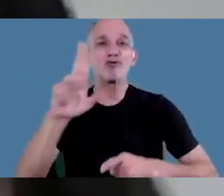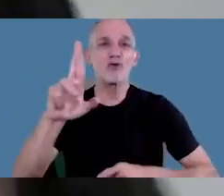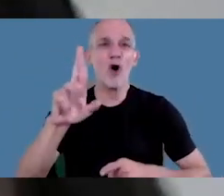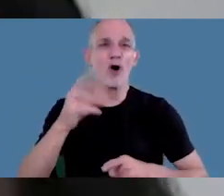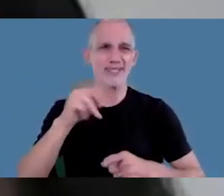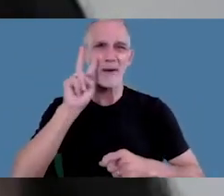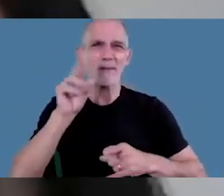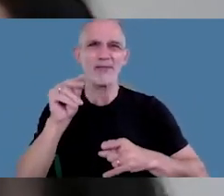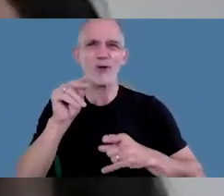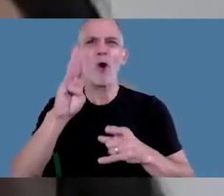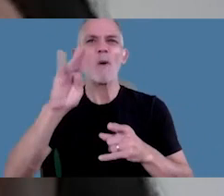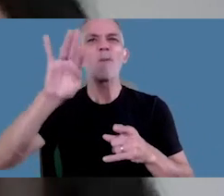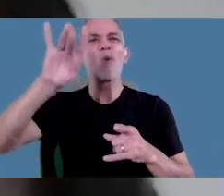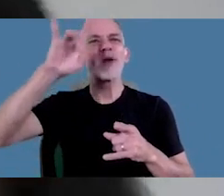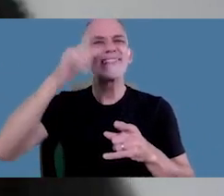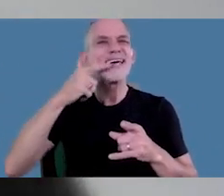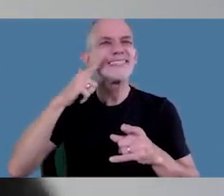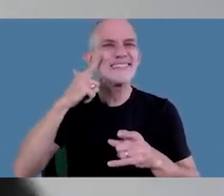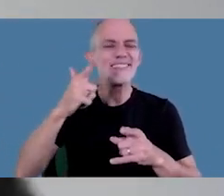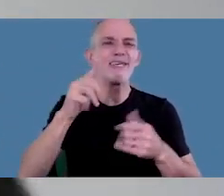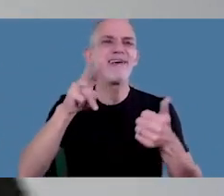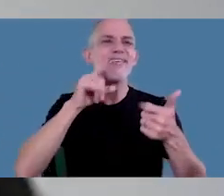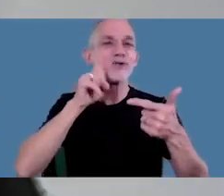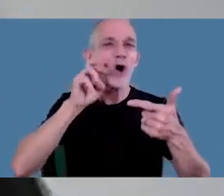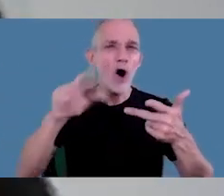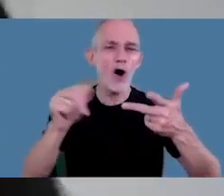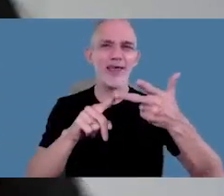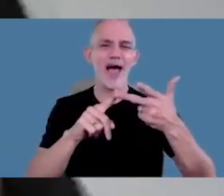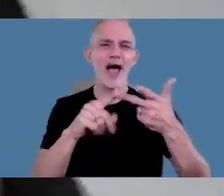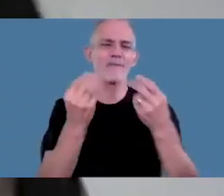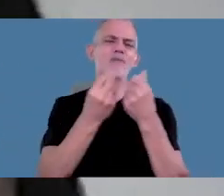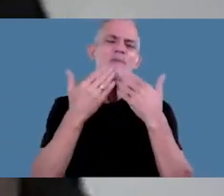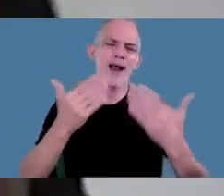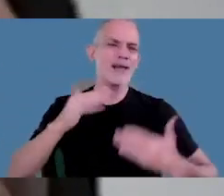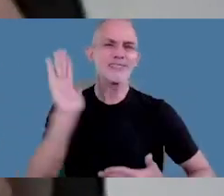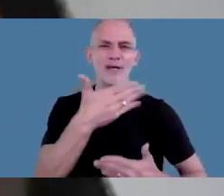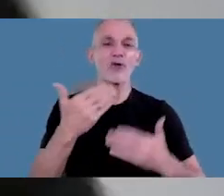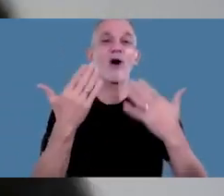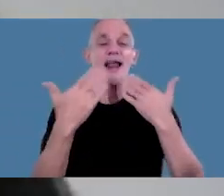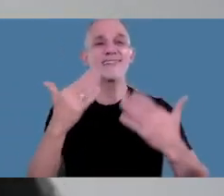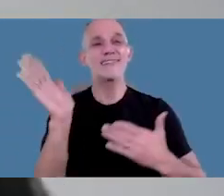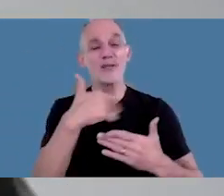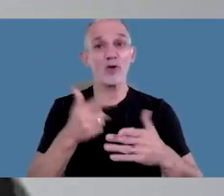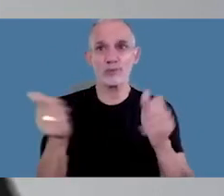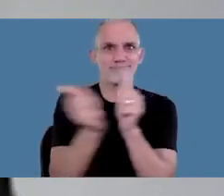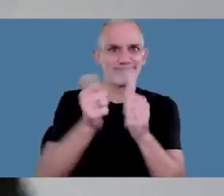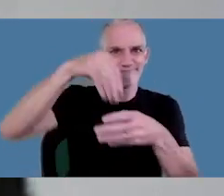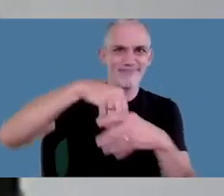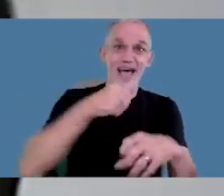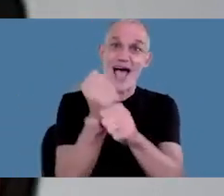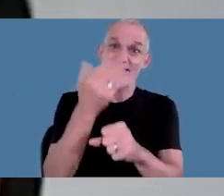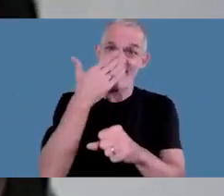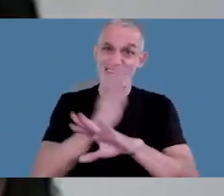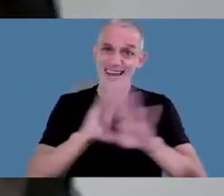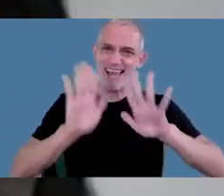por ahí, Néstor Bursesi, Victoria. Muchísimas gracias a todos. Gracias a todos por habernos acompañado hasta el final.